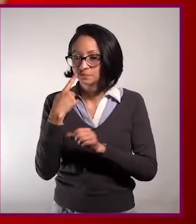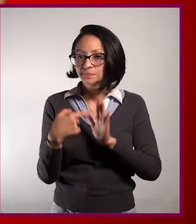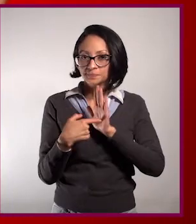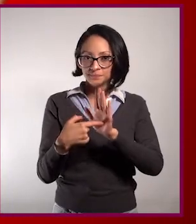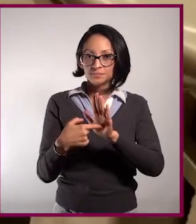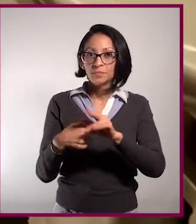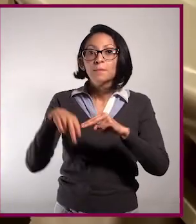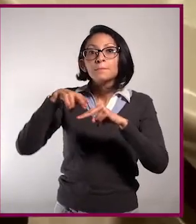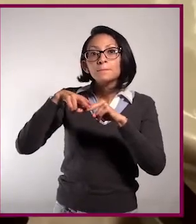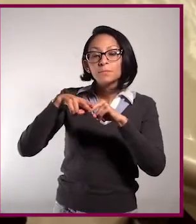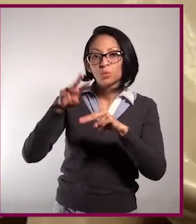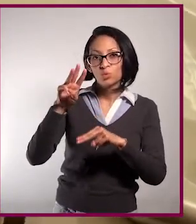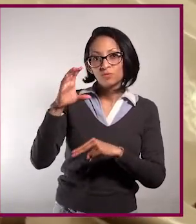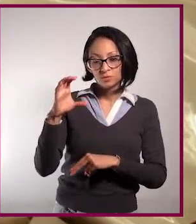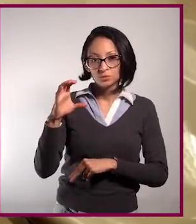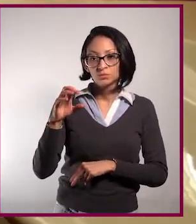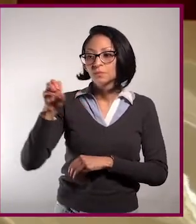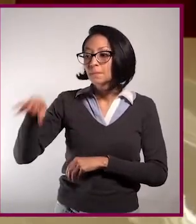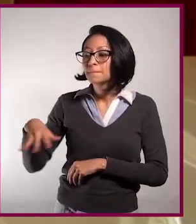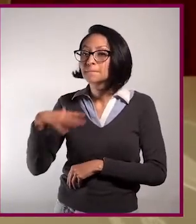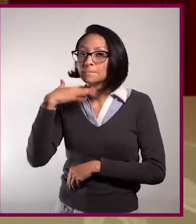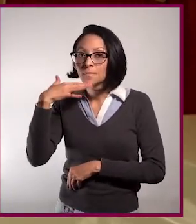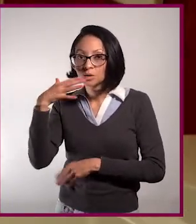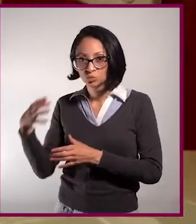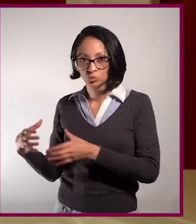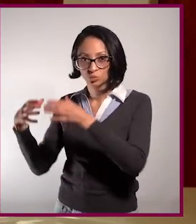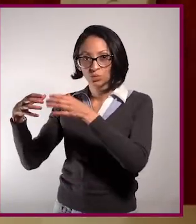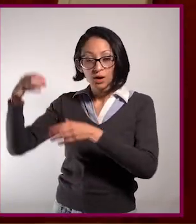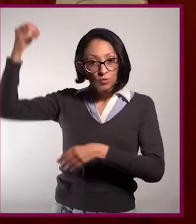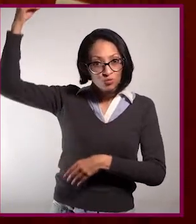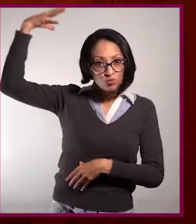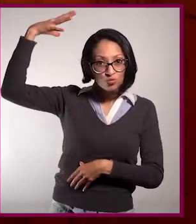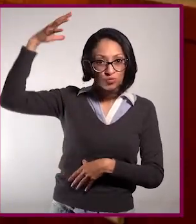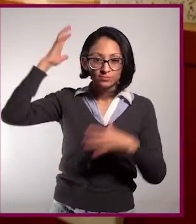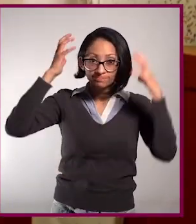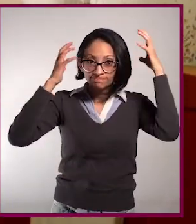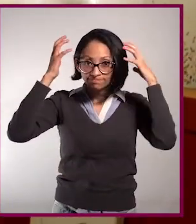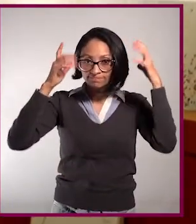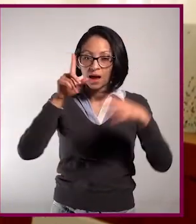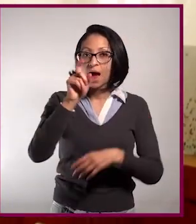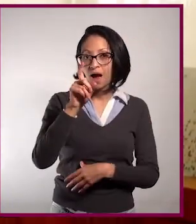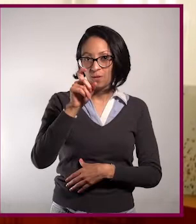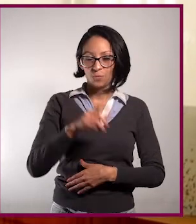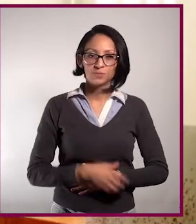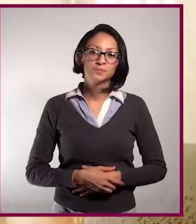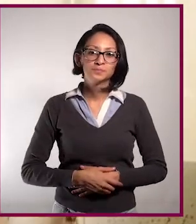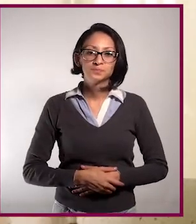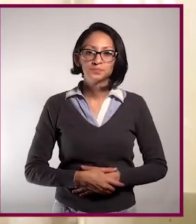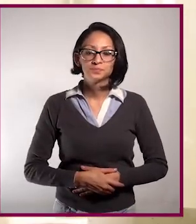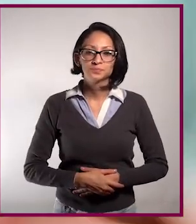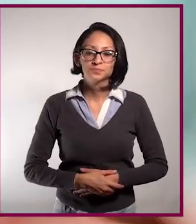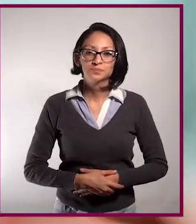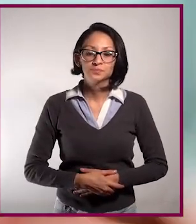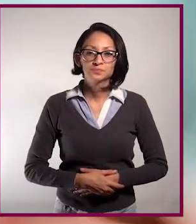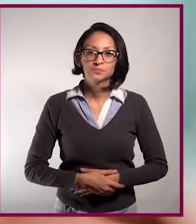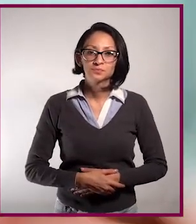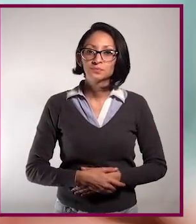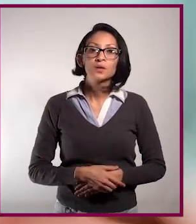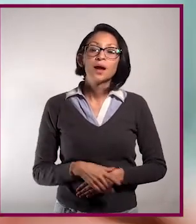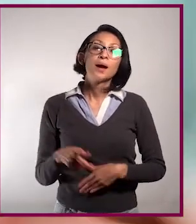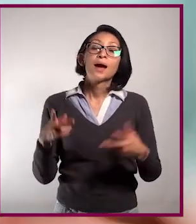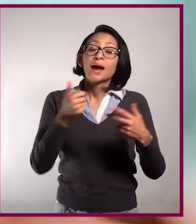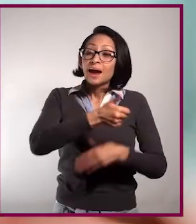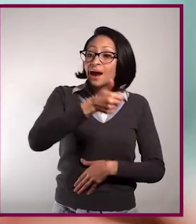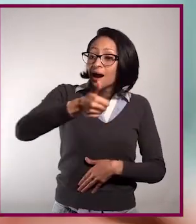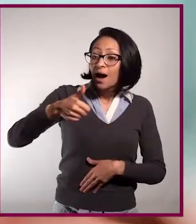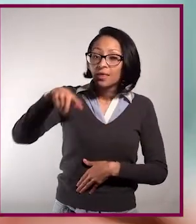siguientes: taza de baño, bote de basura, regadera y llave de agua. Las condiciones